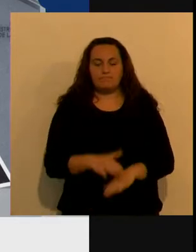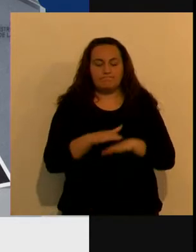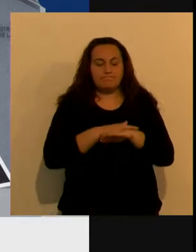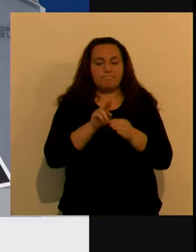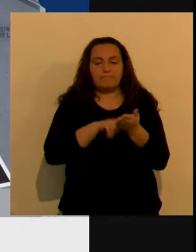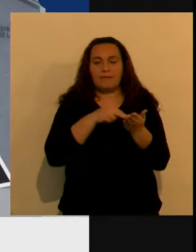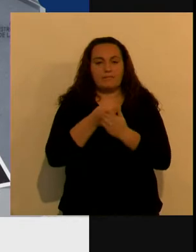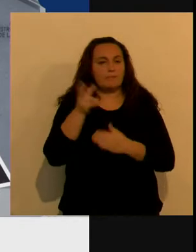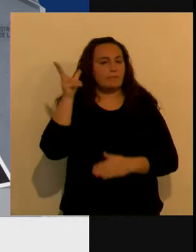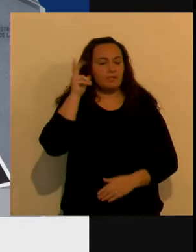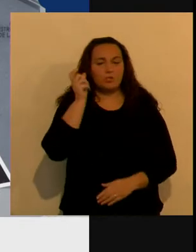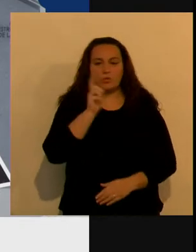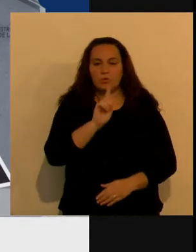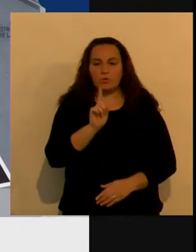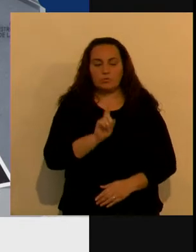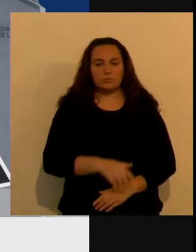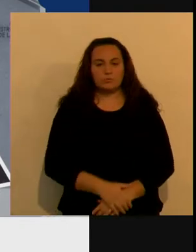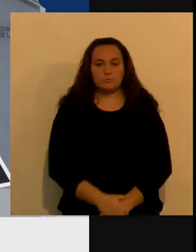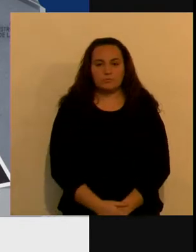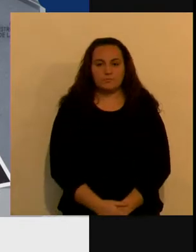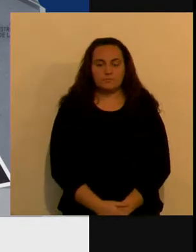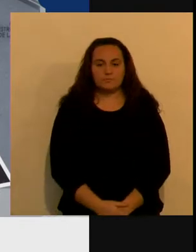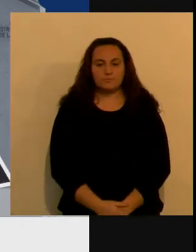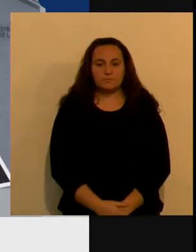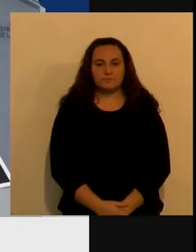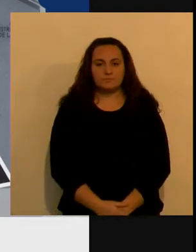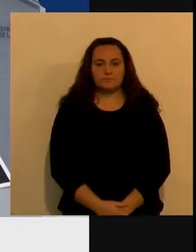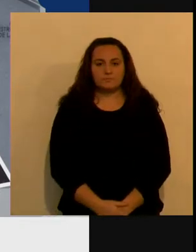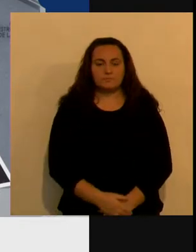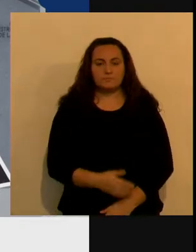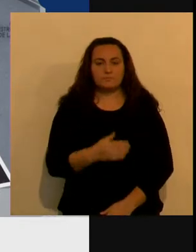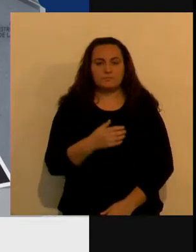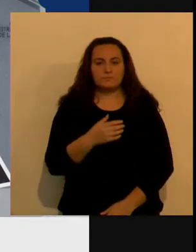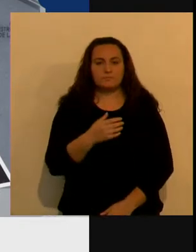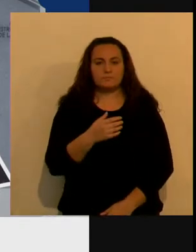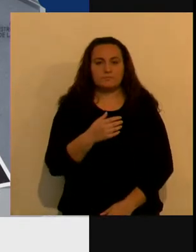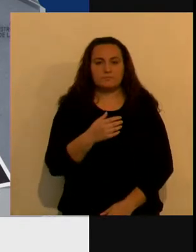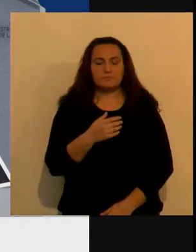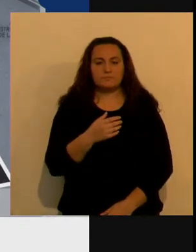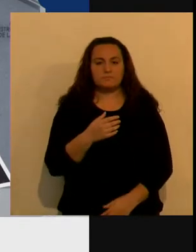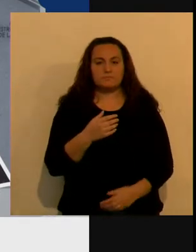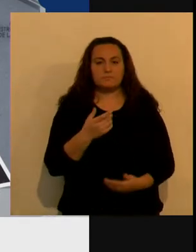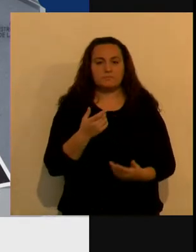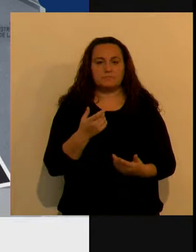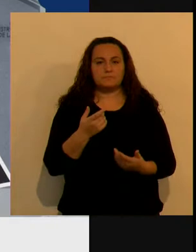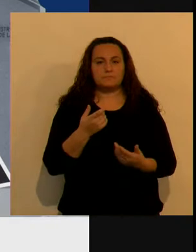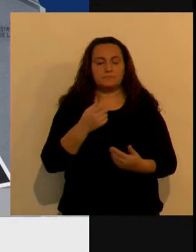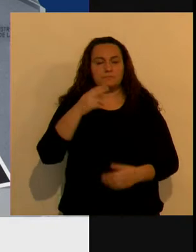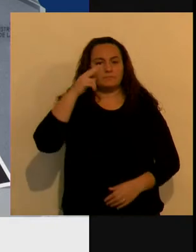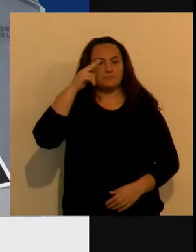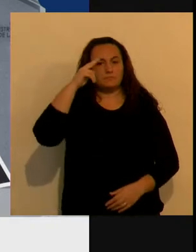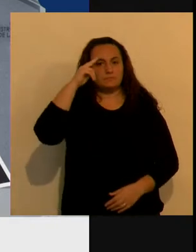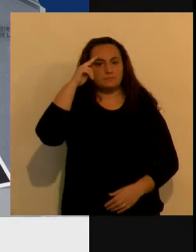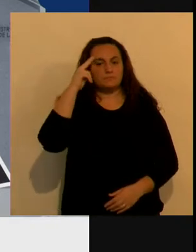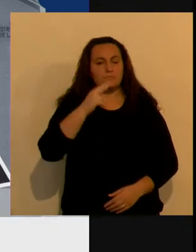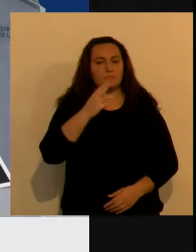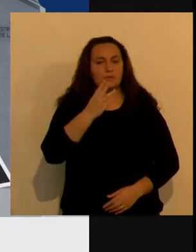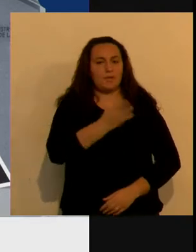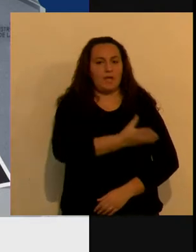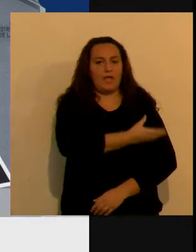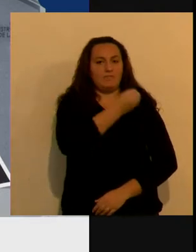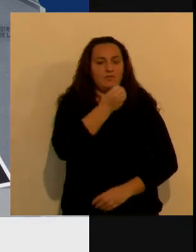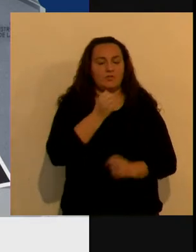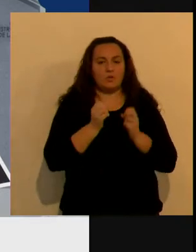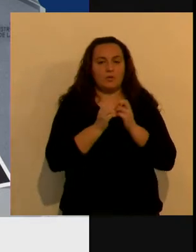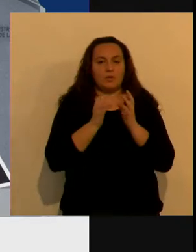del Excelentísimo Cabildo Insular de La Palma, certifico que el Excelentísimo Cabildo Insular de La Palma,